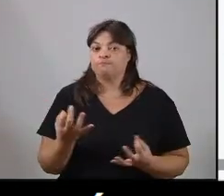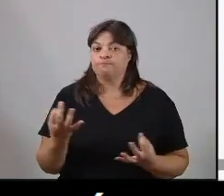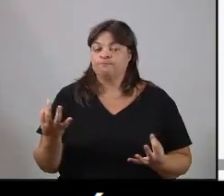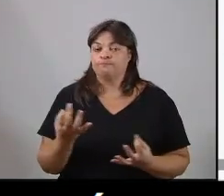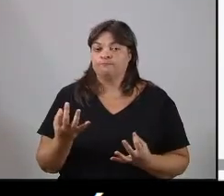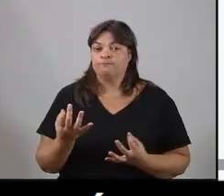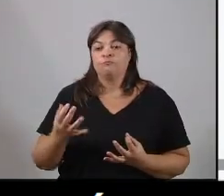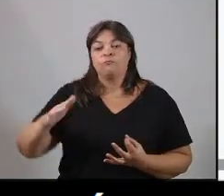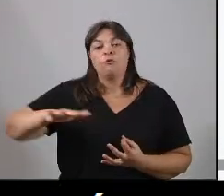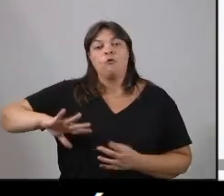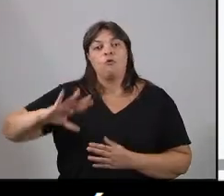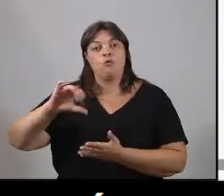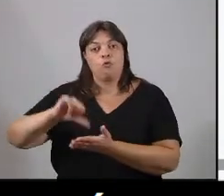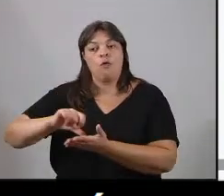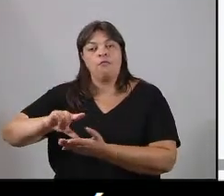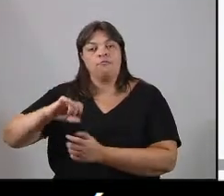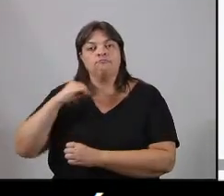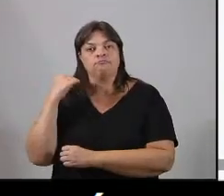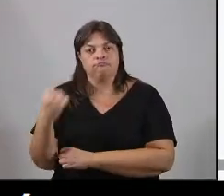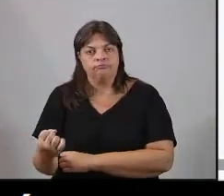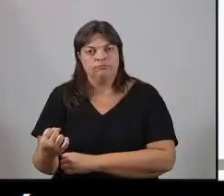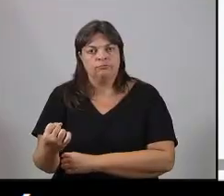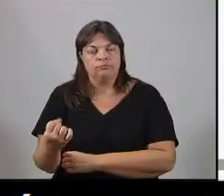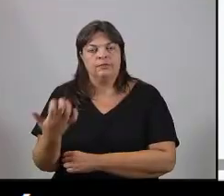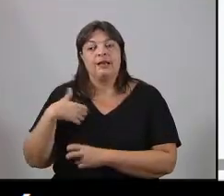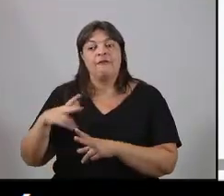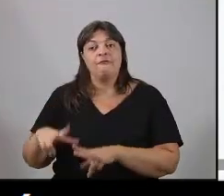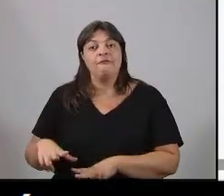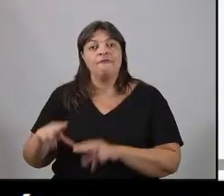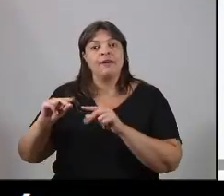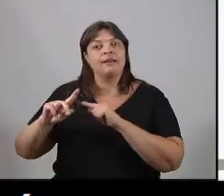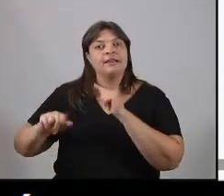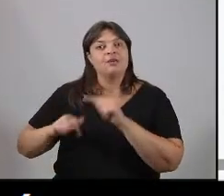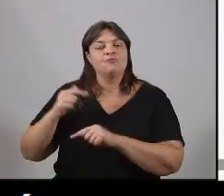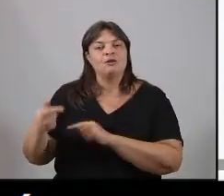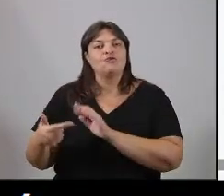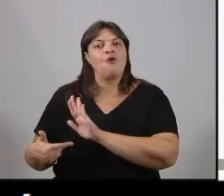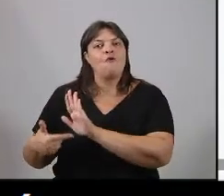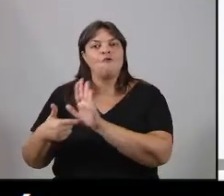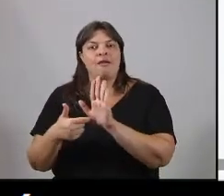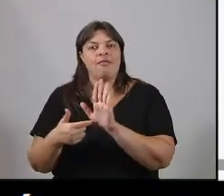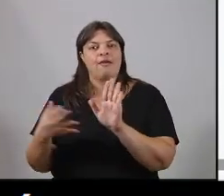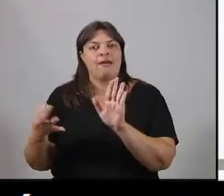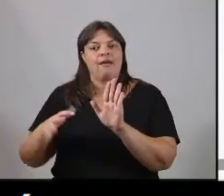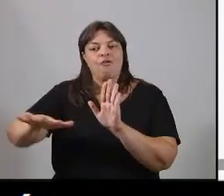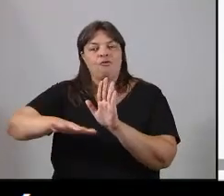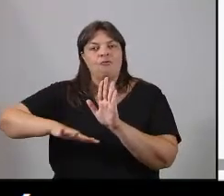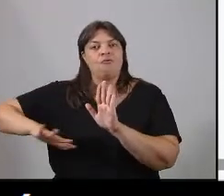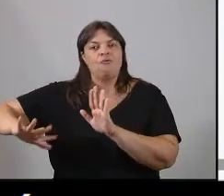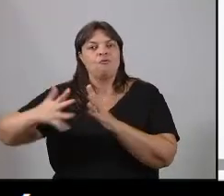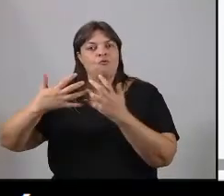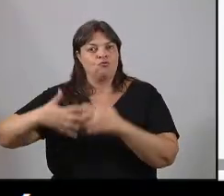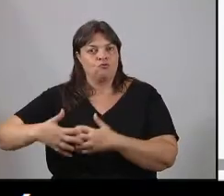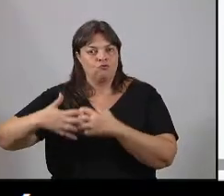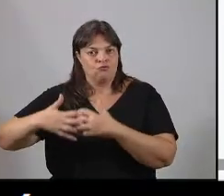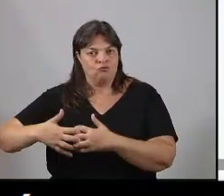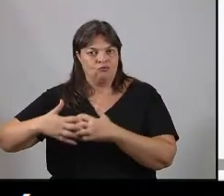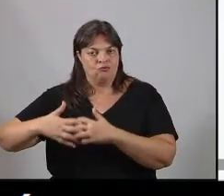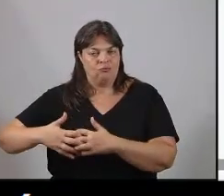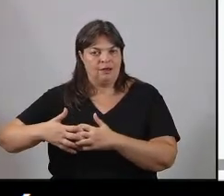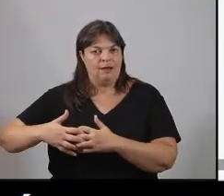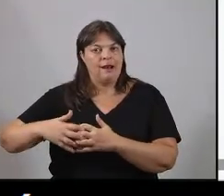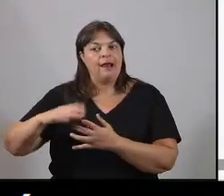crucial para esta ciudad que, una vez finalizado, va a ofrecer una superficie industrial en la ciudad